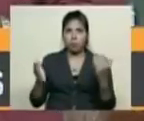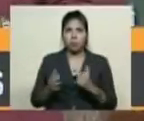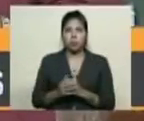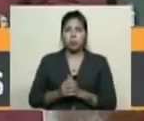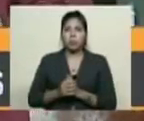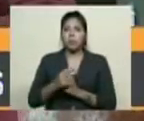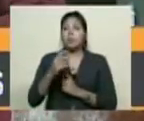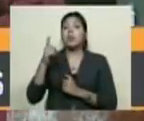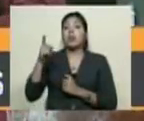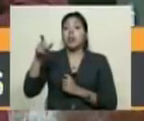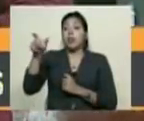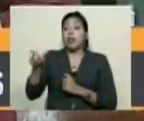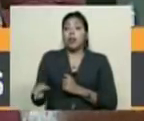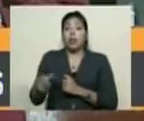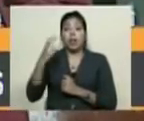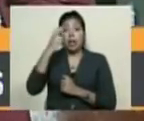ayer